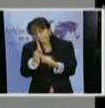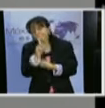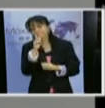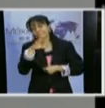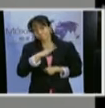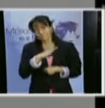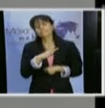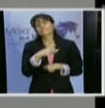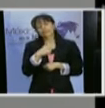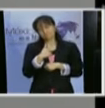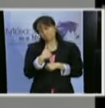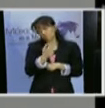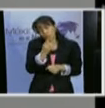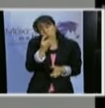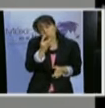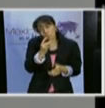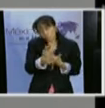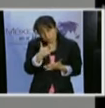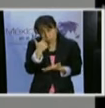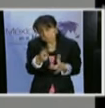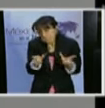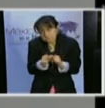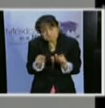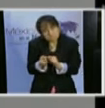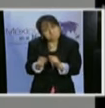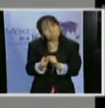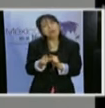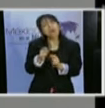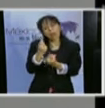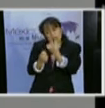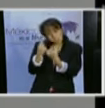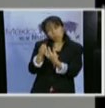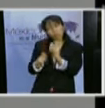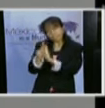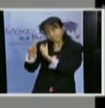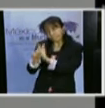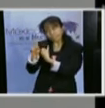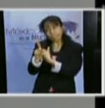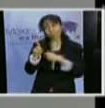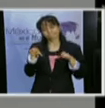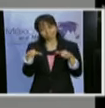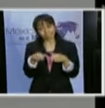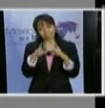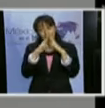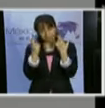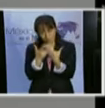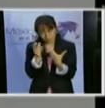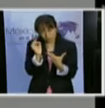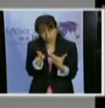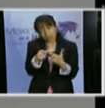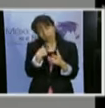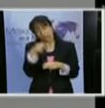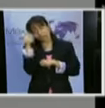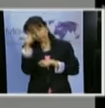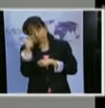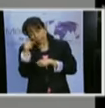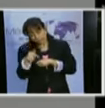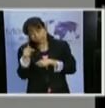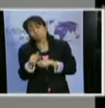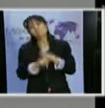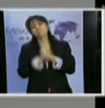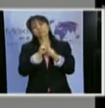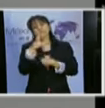espero, básicamente a los temas que nos han planteado a partir de esta reunión en relación a estos objetivos.